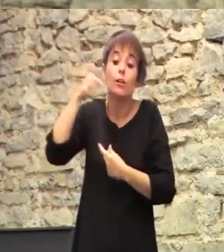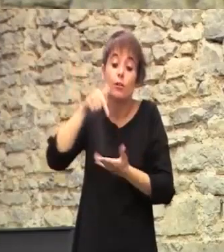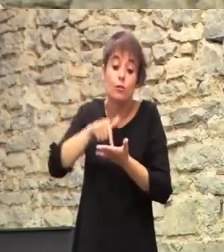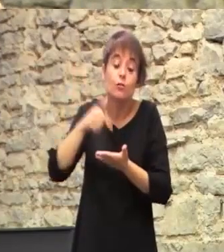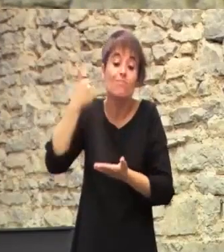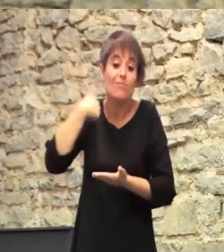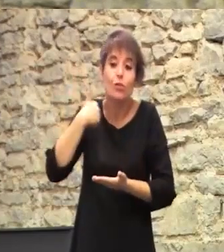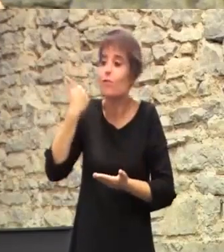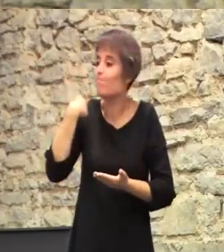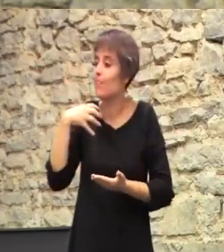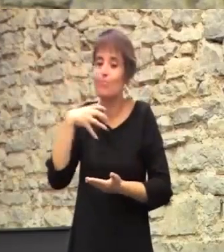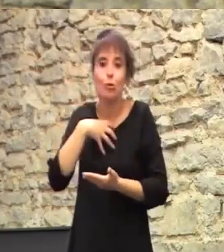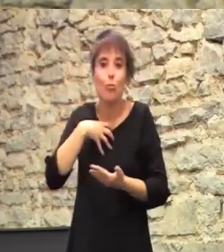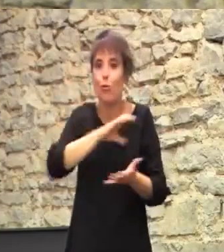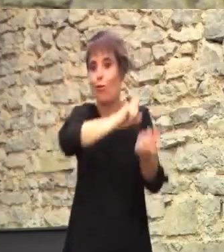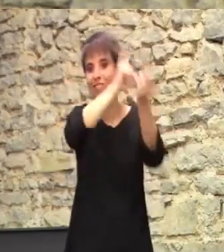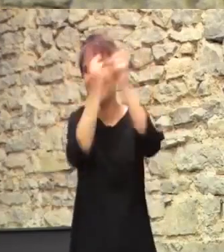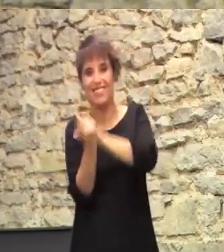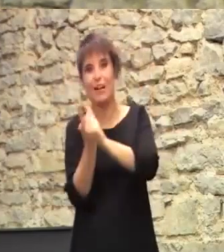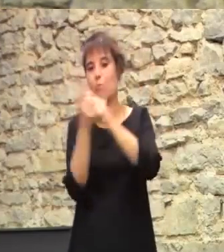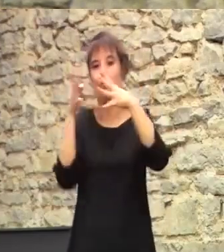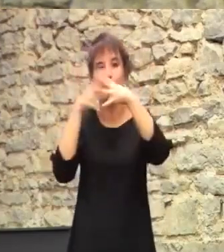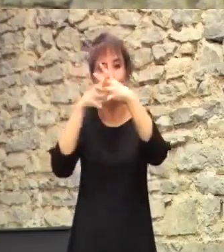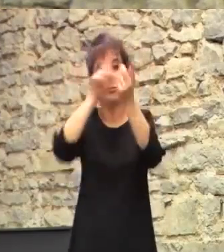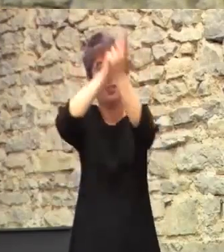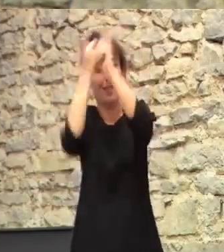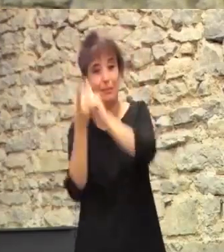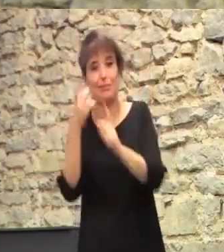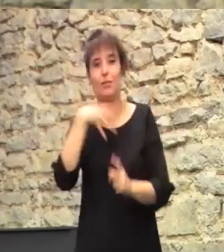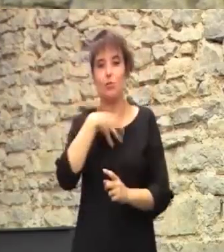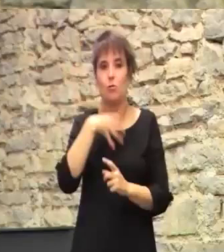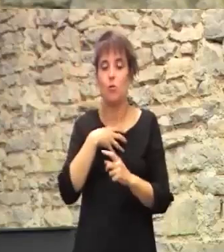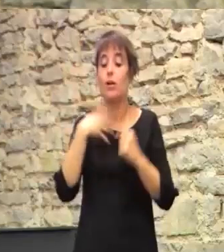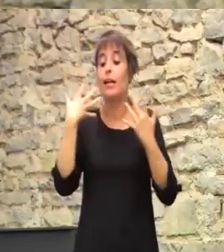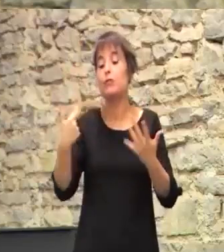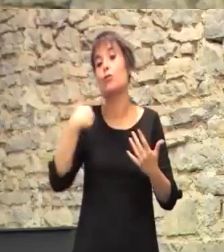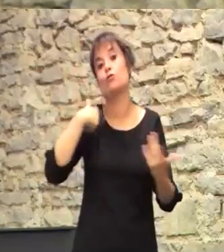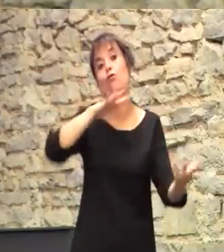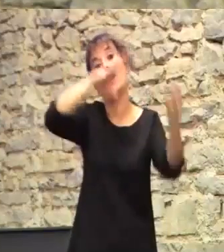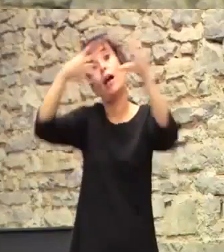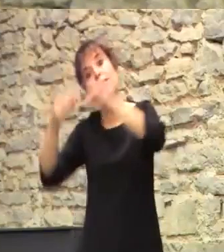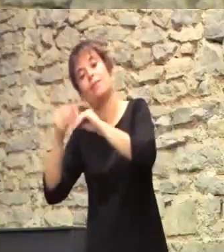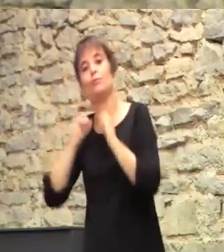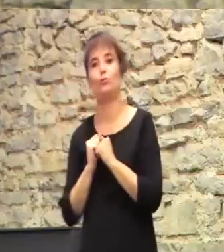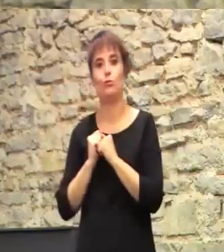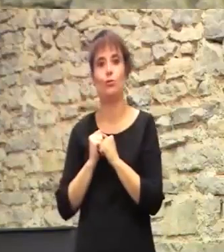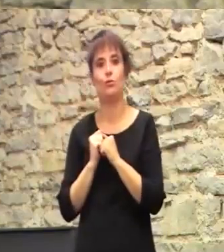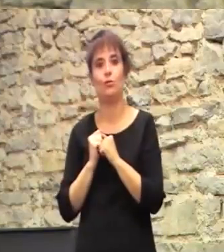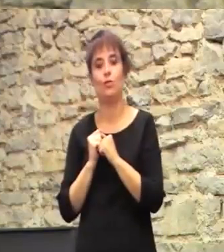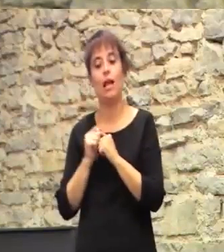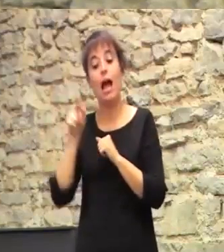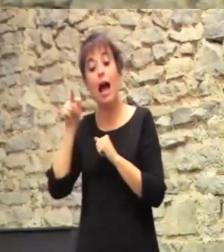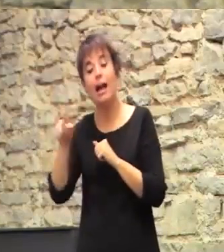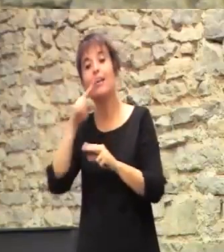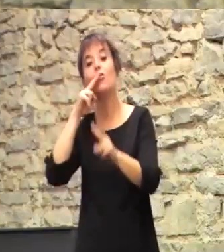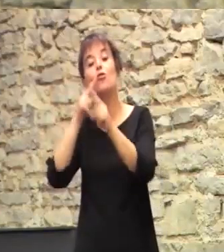considero que tengo posibilidad de cambiar una estructura me adapto y entonces ahí vienen las